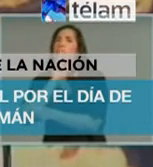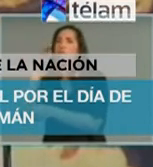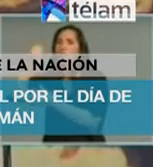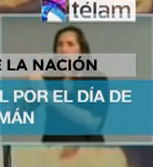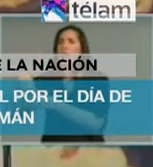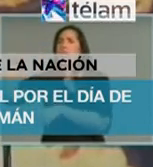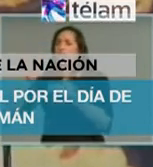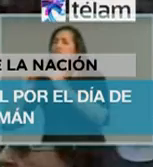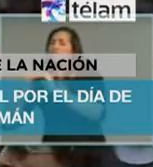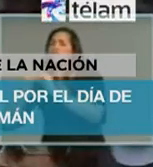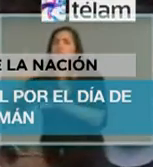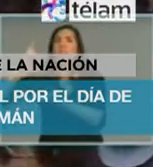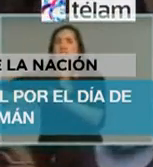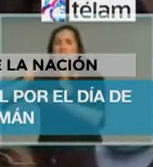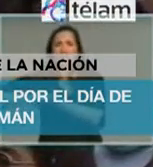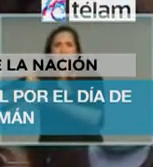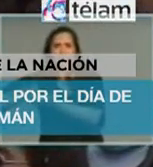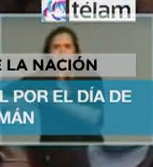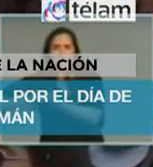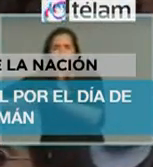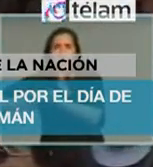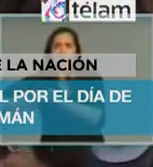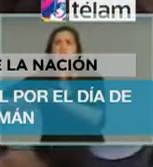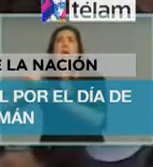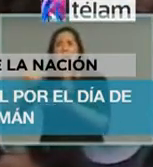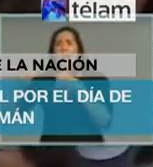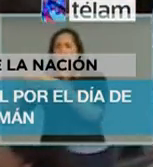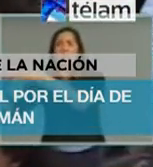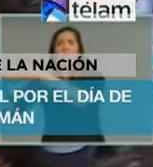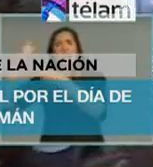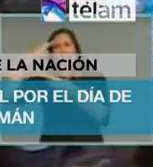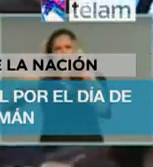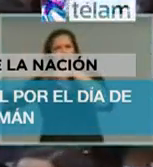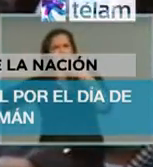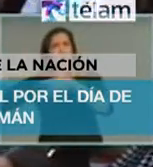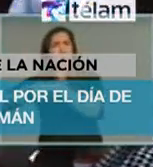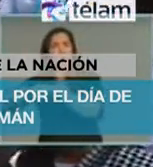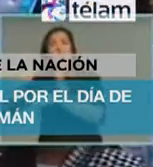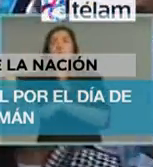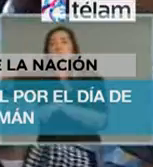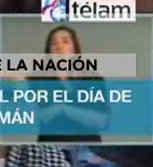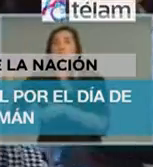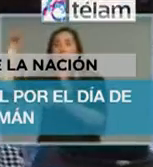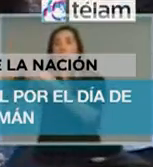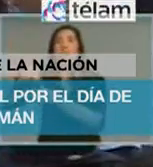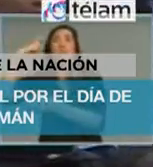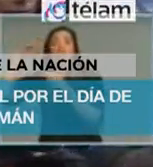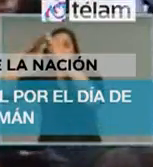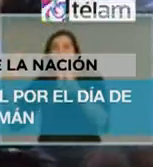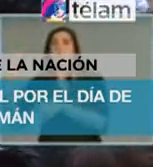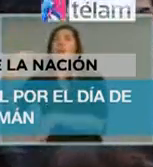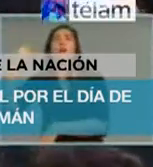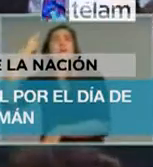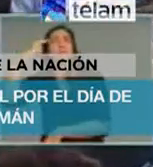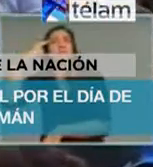más allá de las lógicas ubicaciones partidarias, lo hagan pensando en los intereses de la